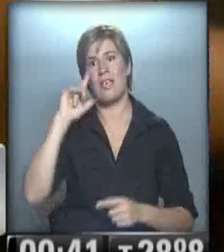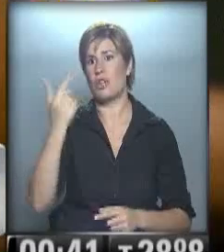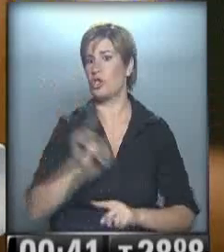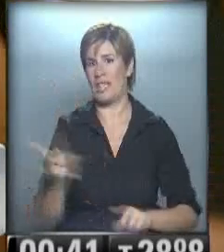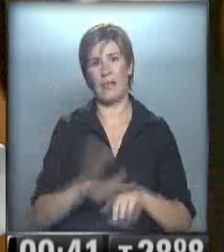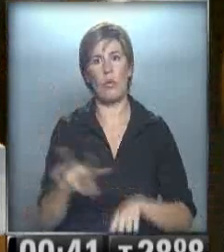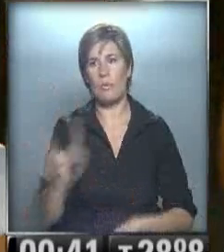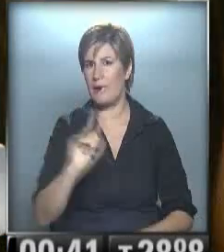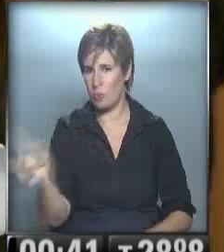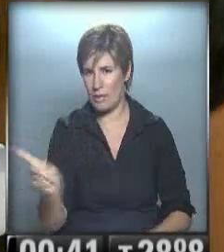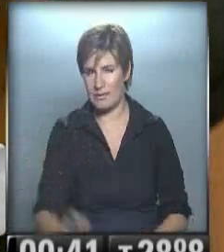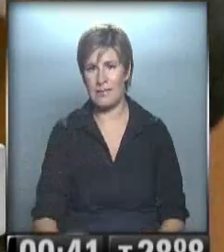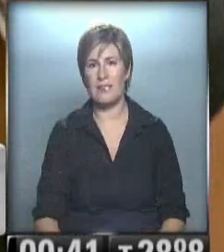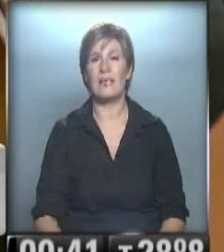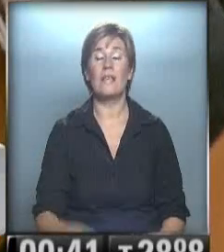Cuando se hicieron las cámaras Gesell,